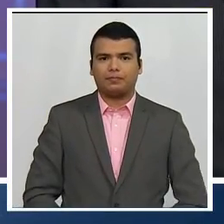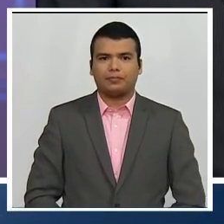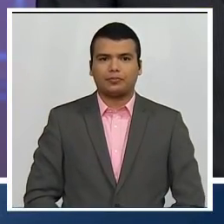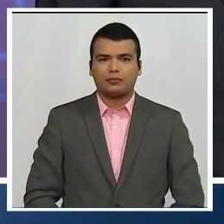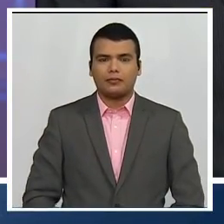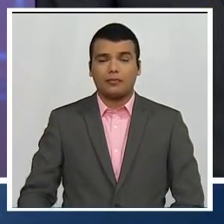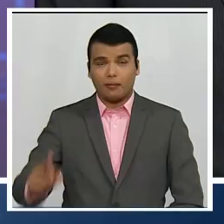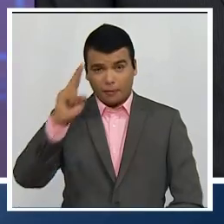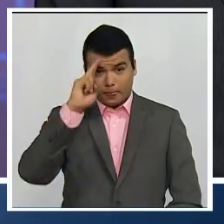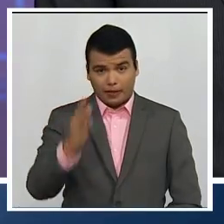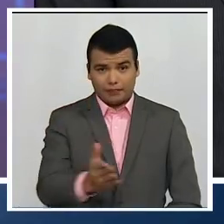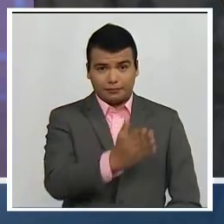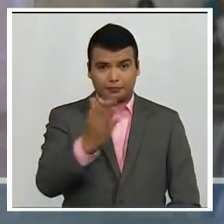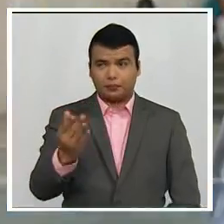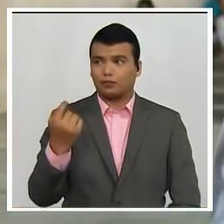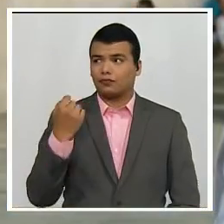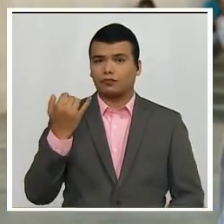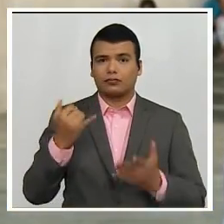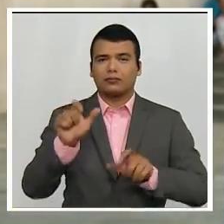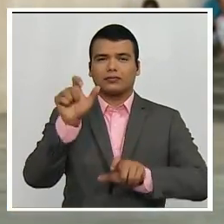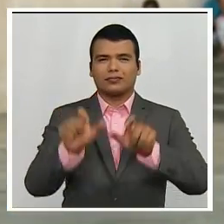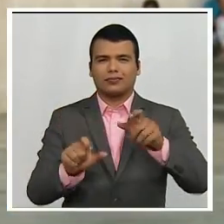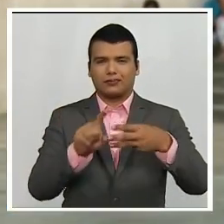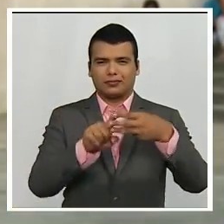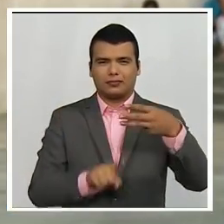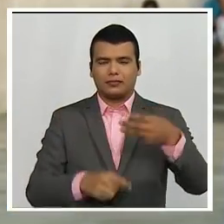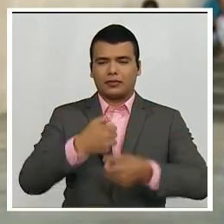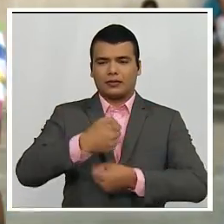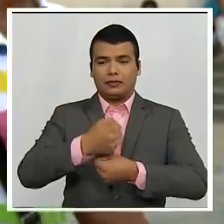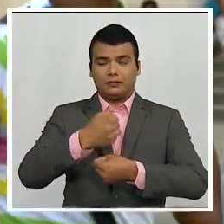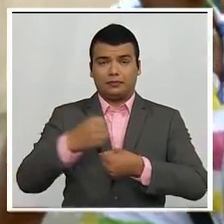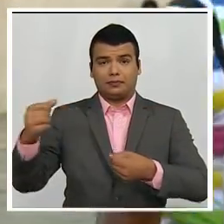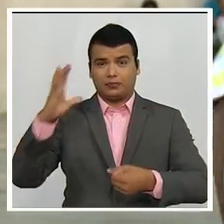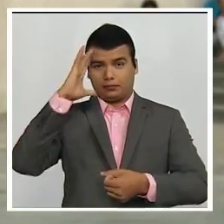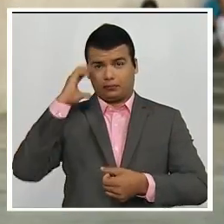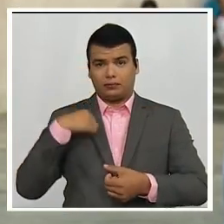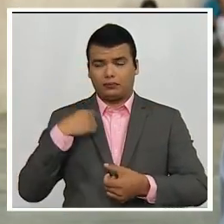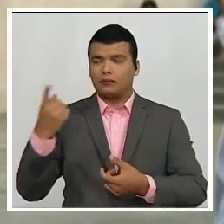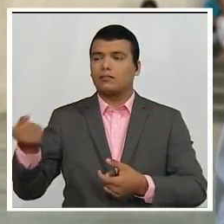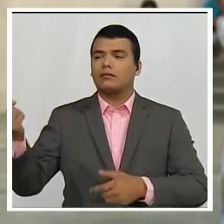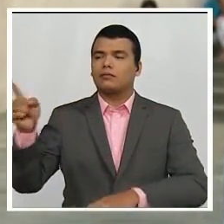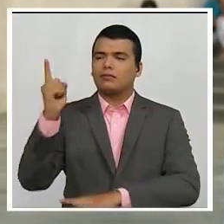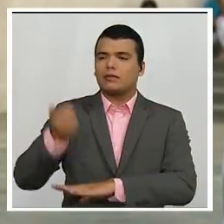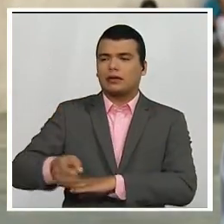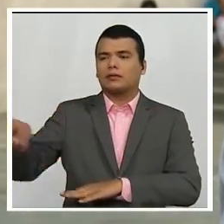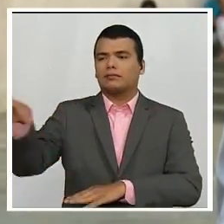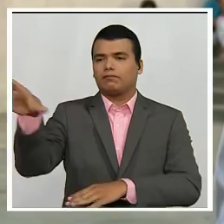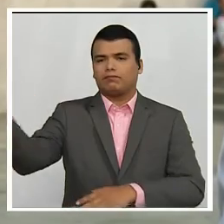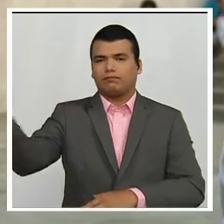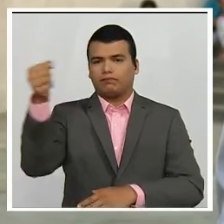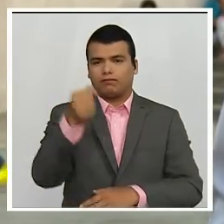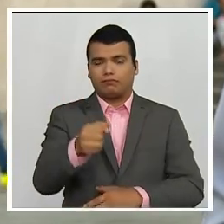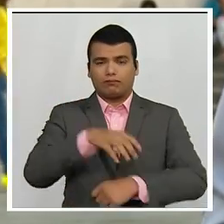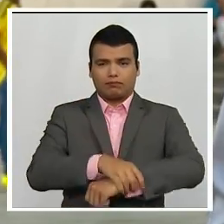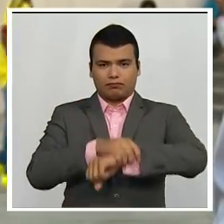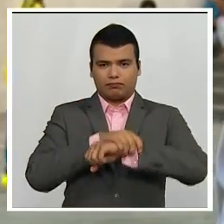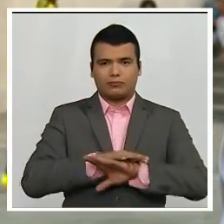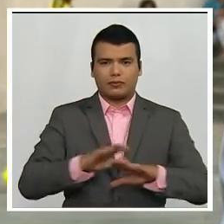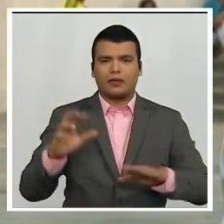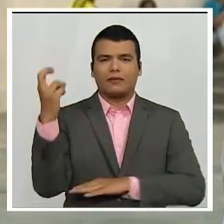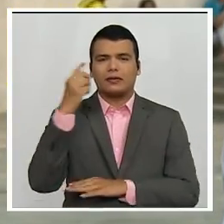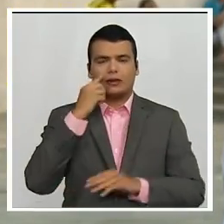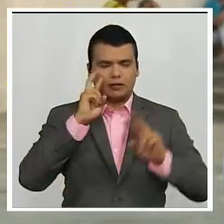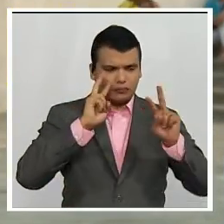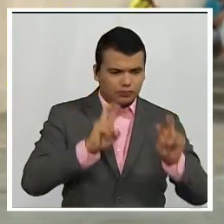hola compañeros pues en las últimas horas de estos tres uniformados fueron cobijados con medida de aseguramiento luego de ser solicitada por la fiscalía que